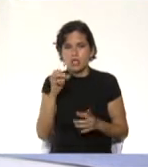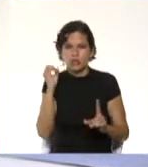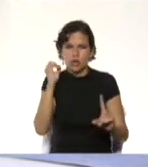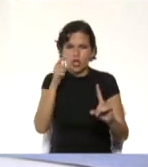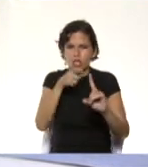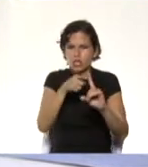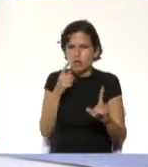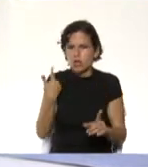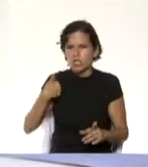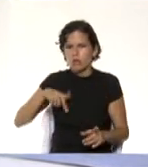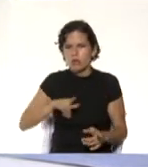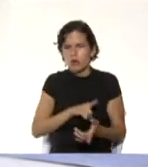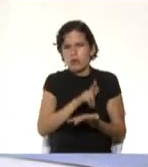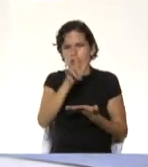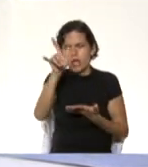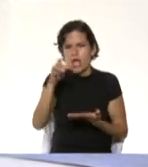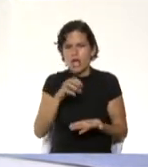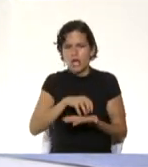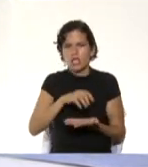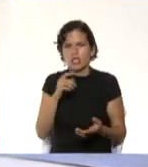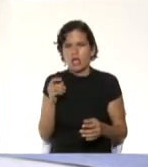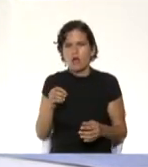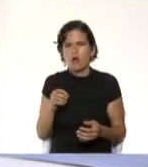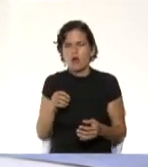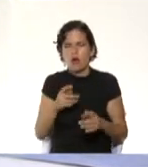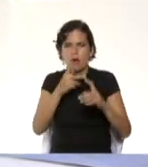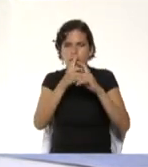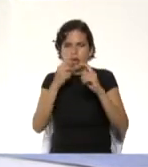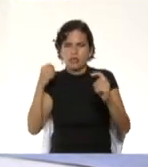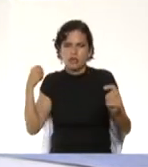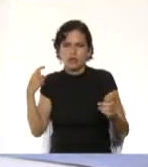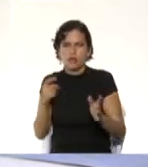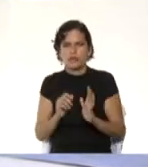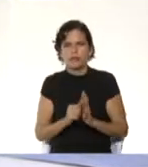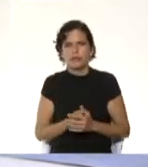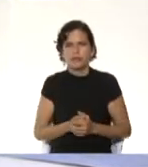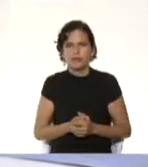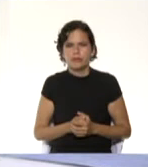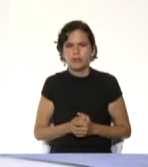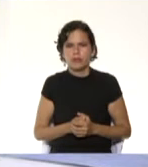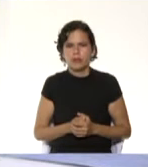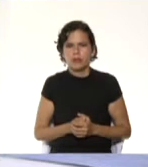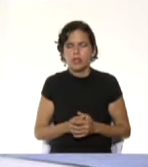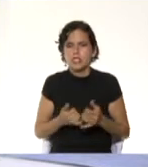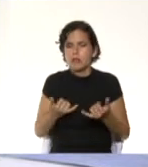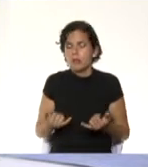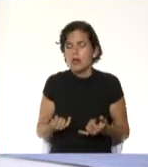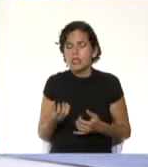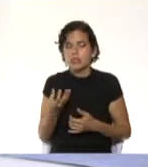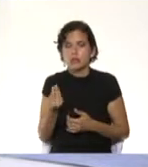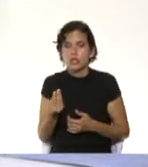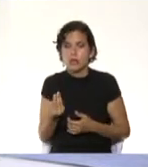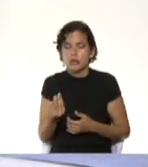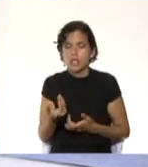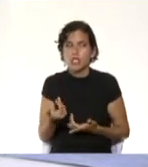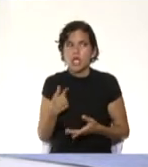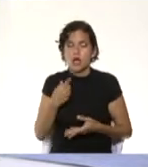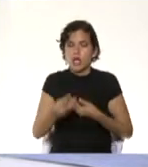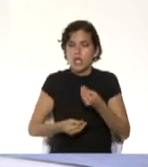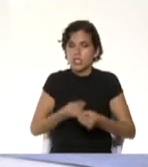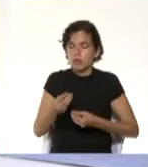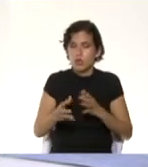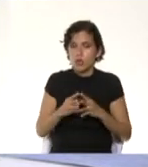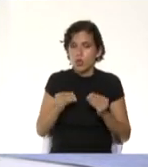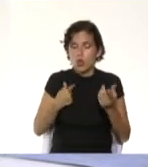ese viaje, esa meta que teníamos para viajar al estado Amazonas. Así sucede, un ejemplo con el viaje del estado Amazonas, pero así sucede muchas